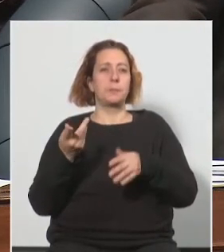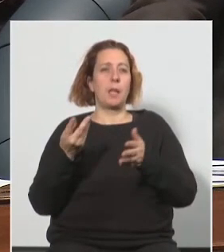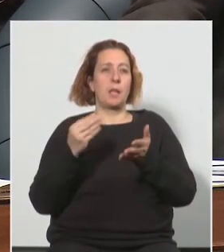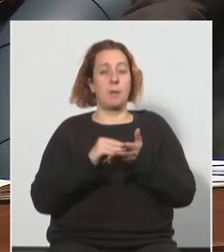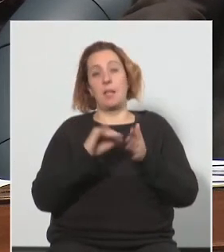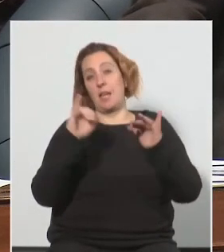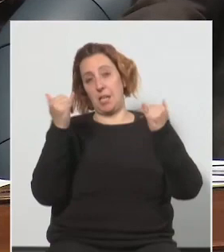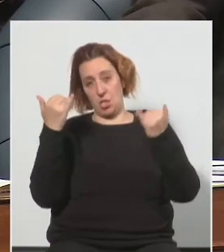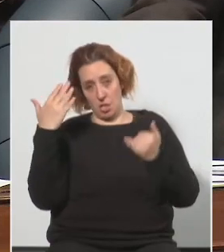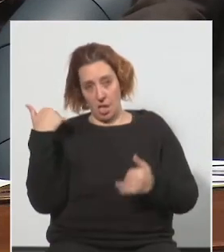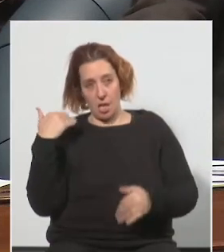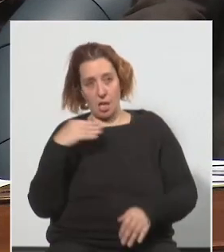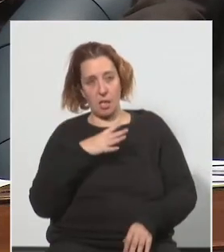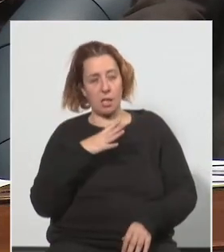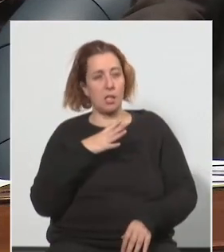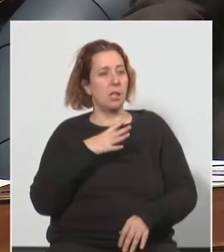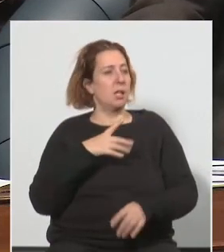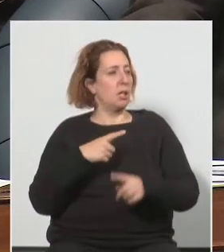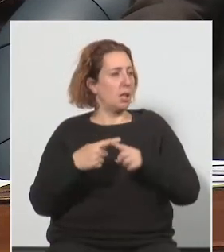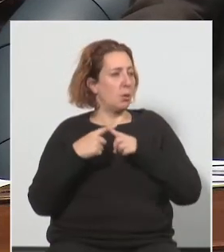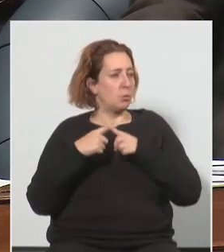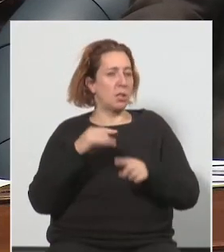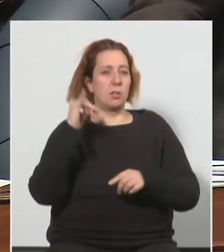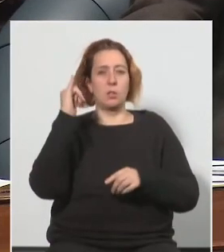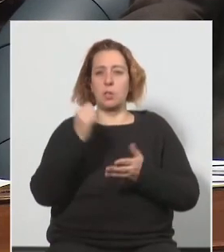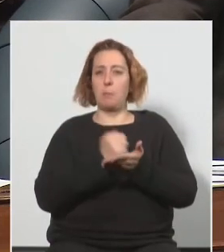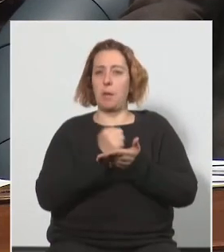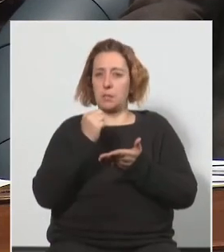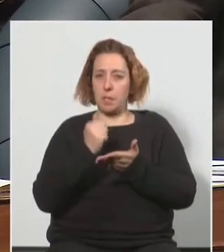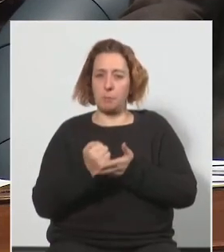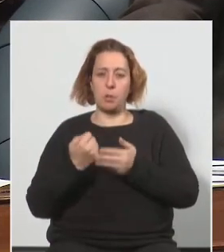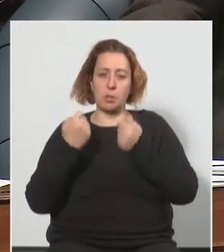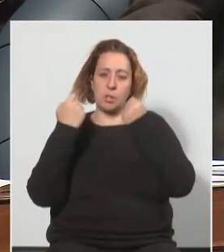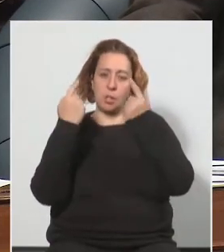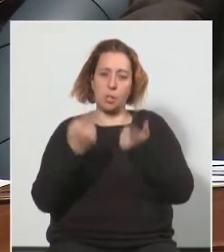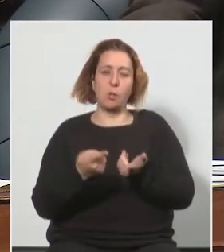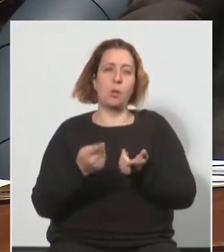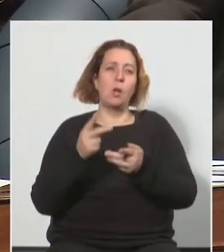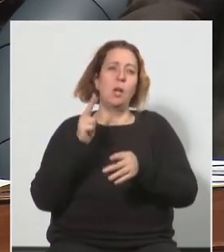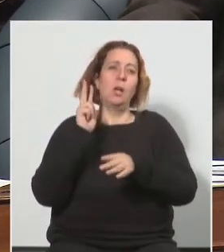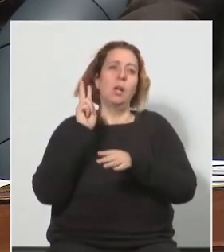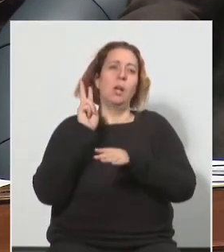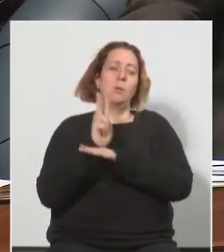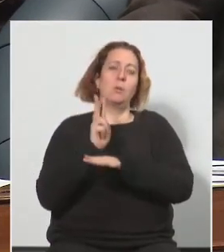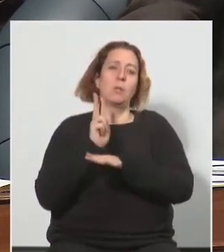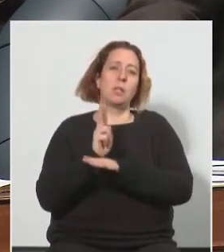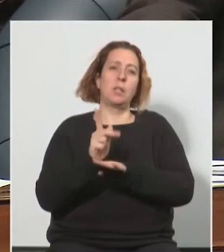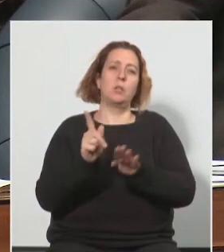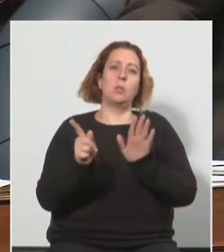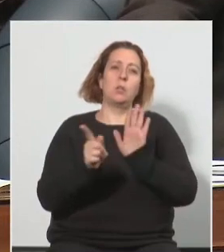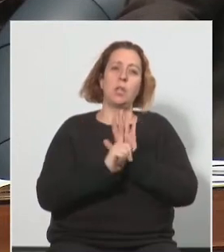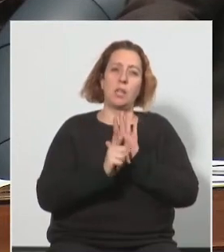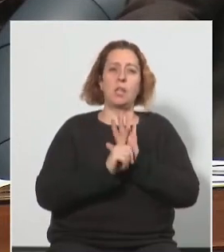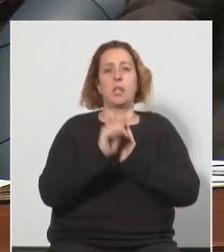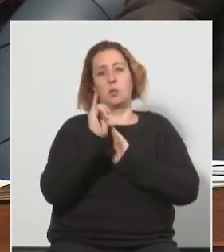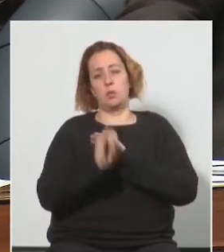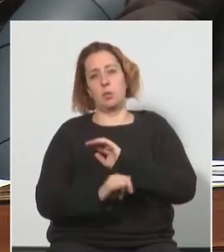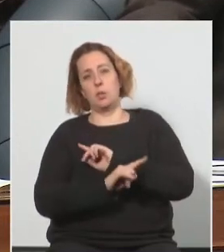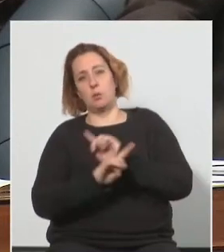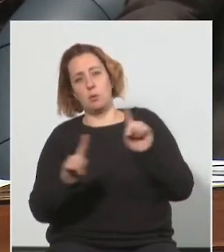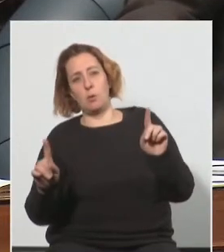además de las que ya llevamos, discutiendo si el pasaporte fue emitido al amparo de un decreto o no.